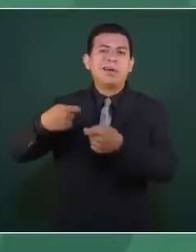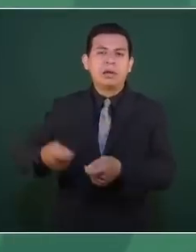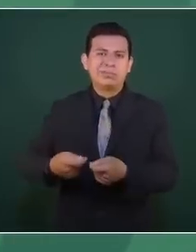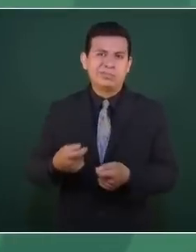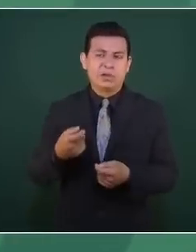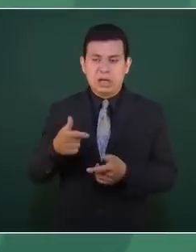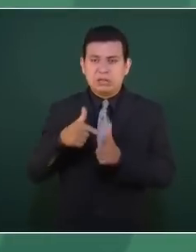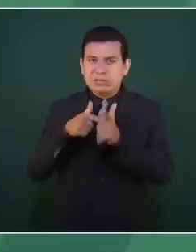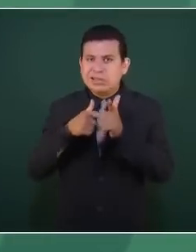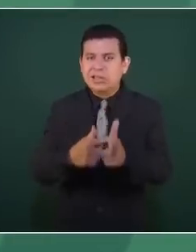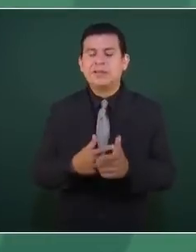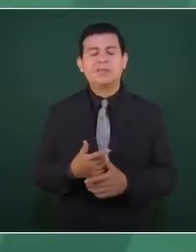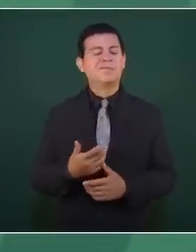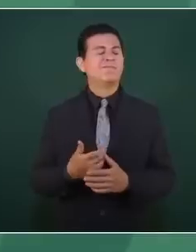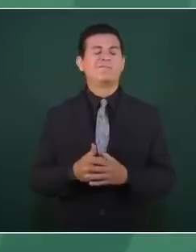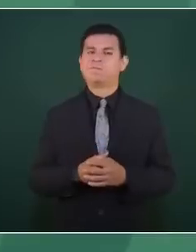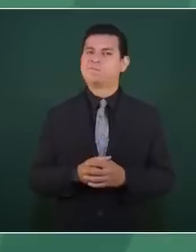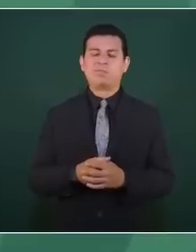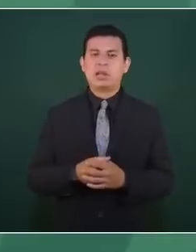prácticas, han quedado